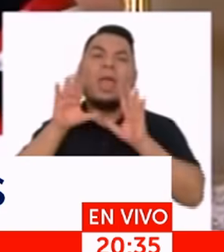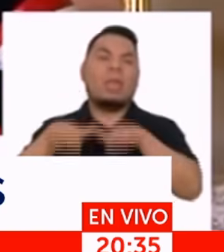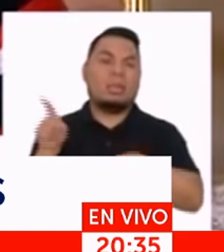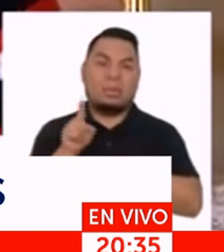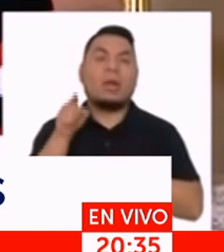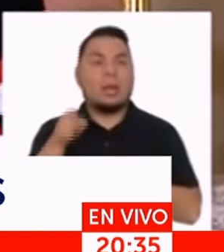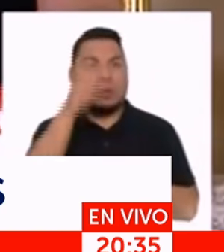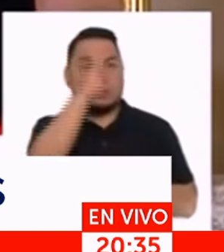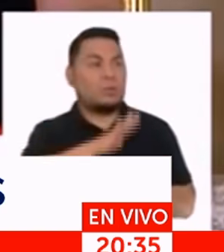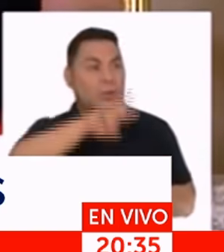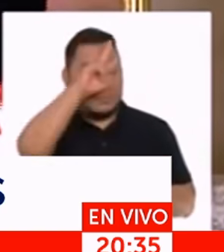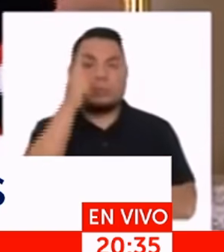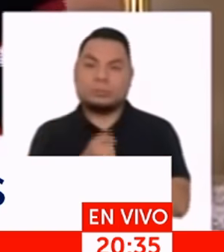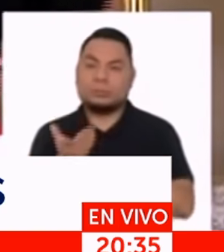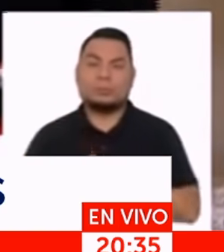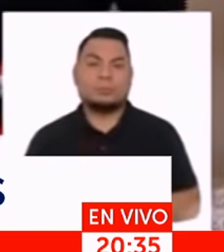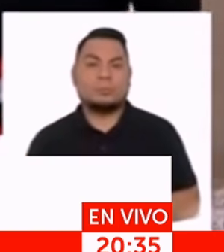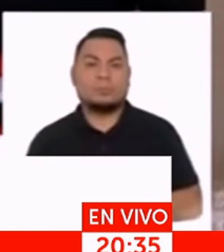no, él y la patria os lo demande.